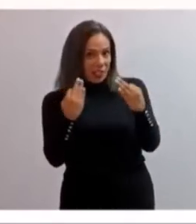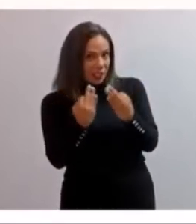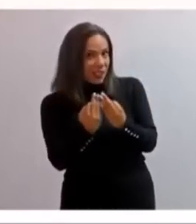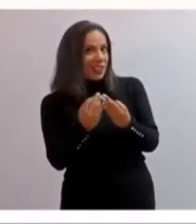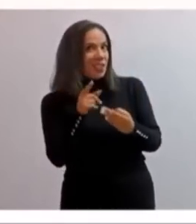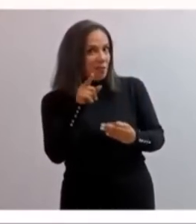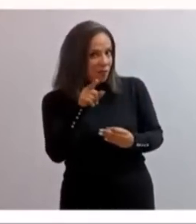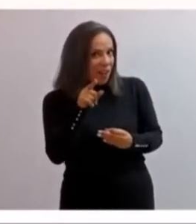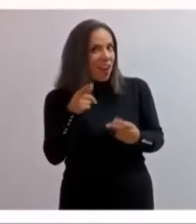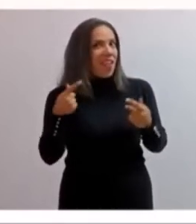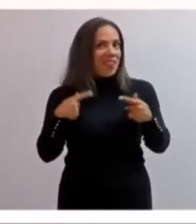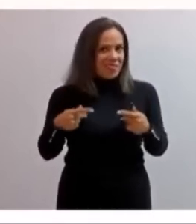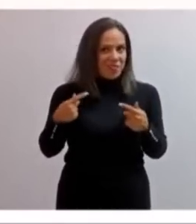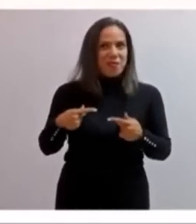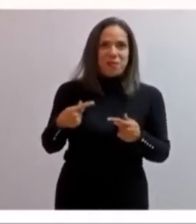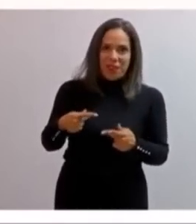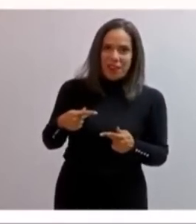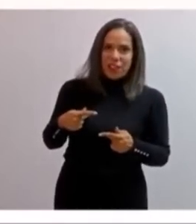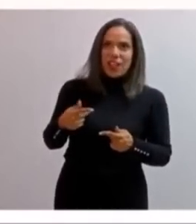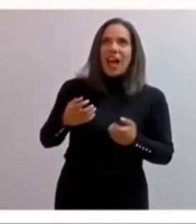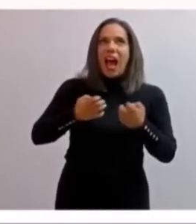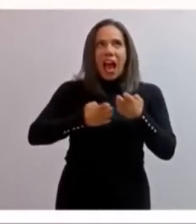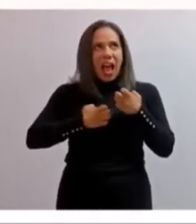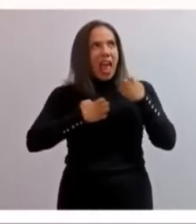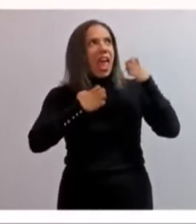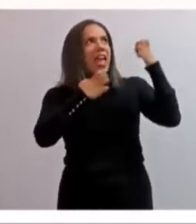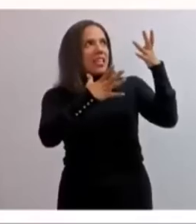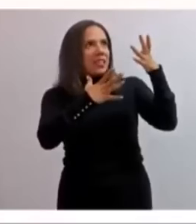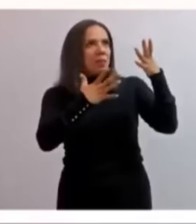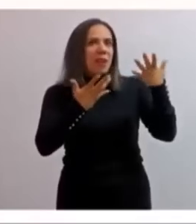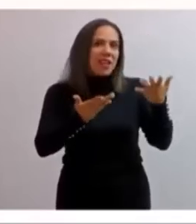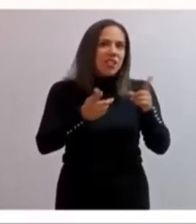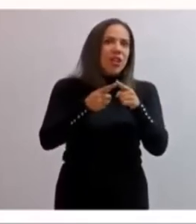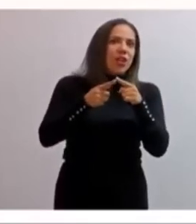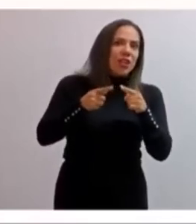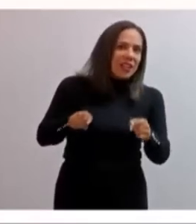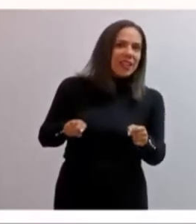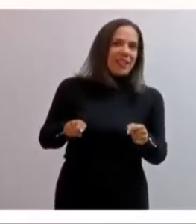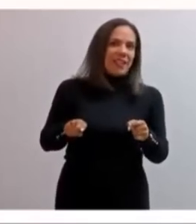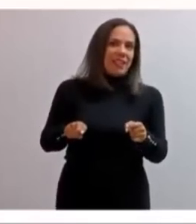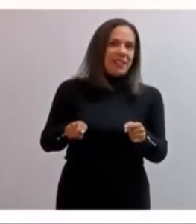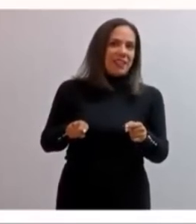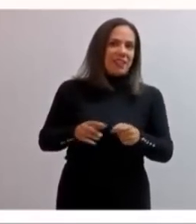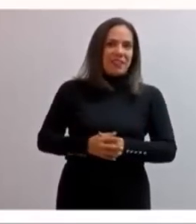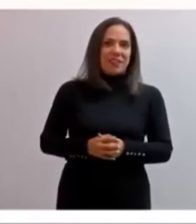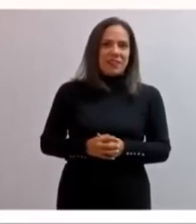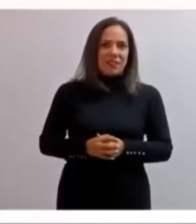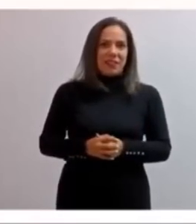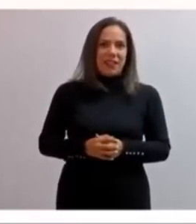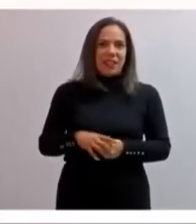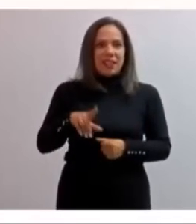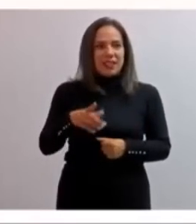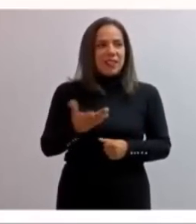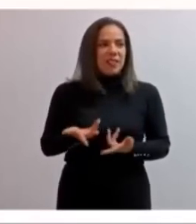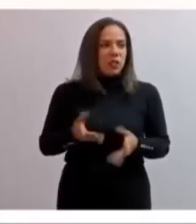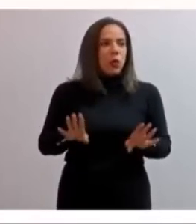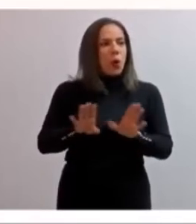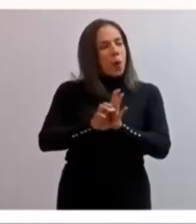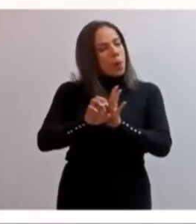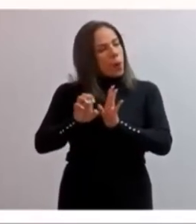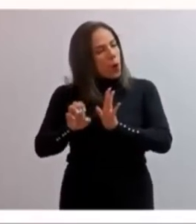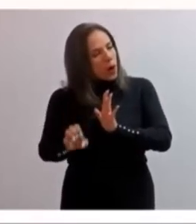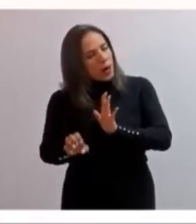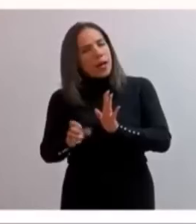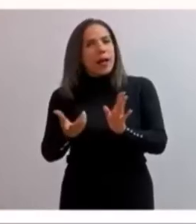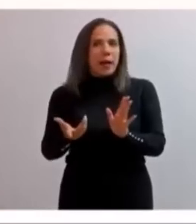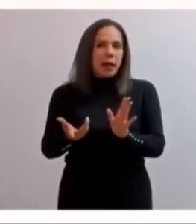manera y tiene distintas expresiones de acuerdo a si tenemos un pueblo originario insertado en